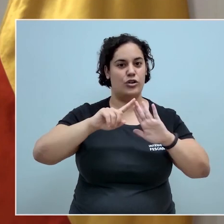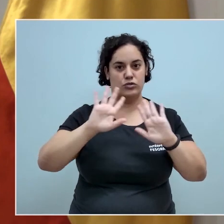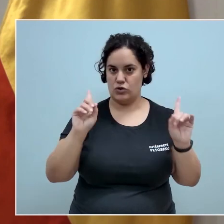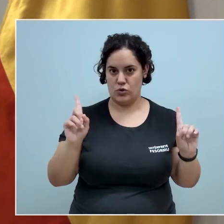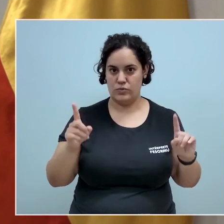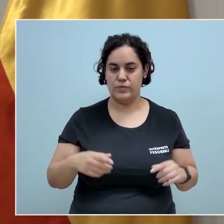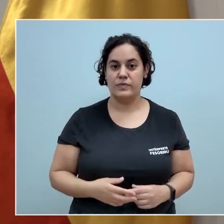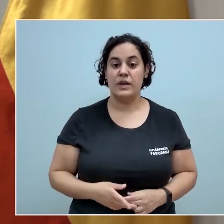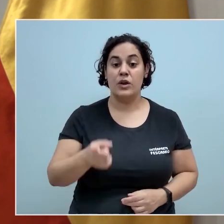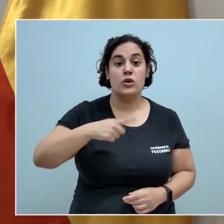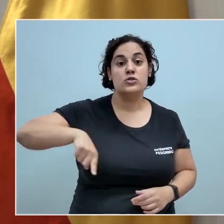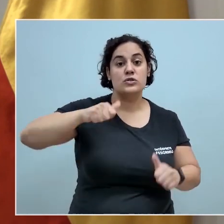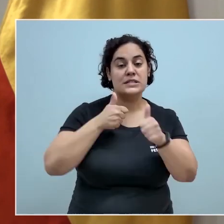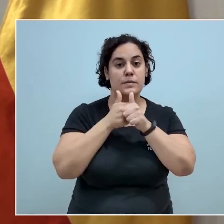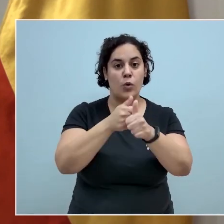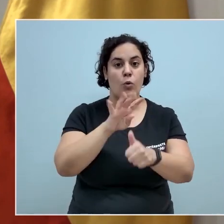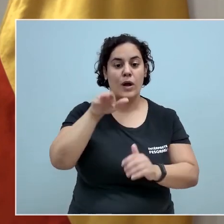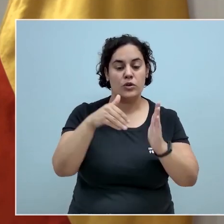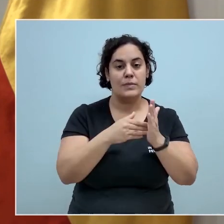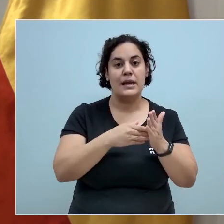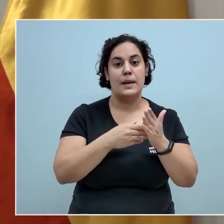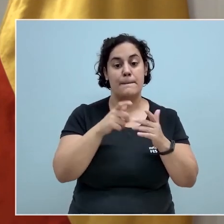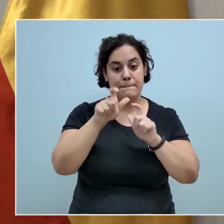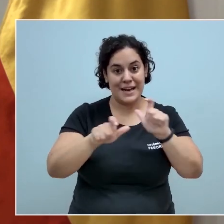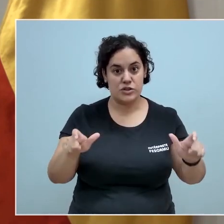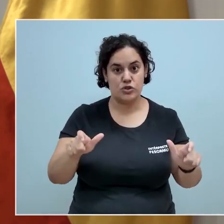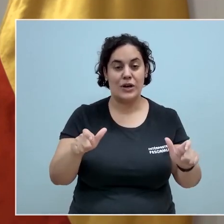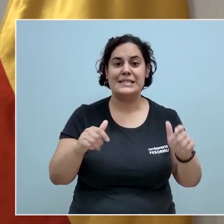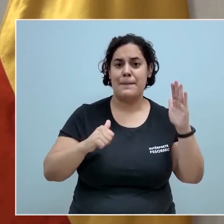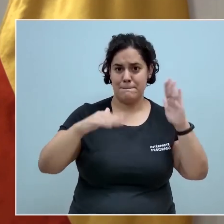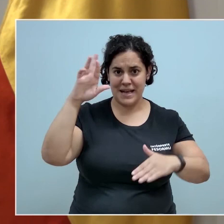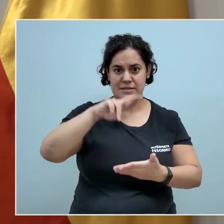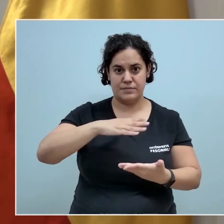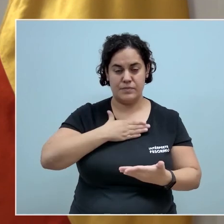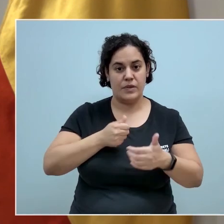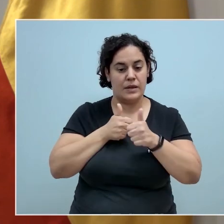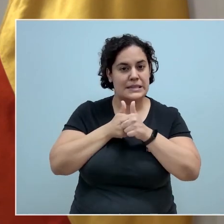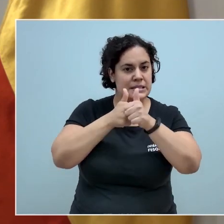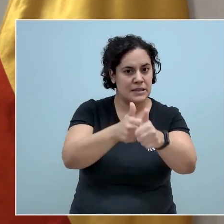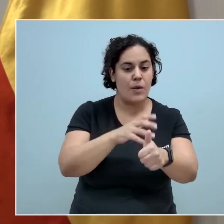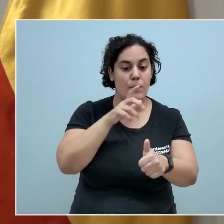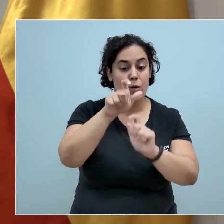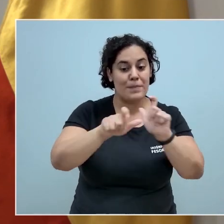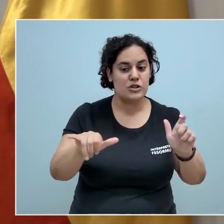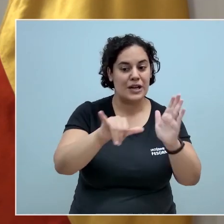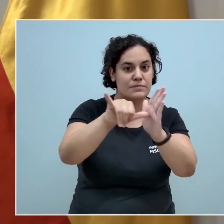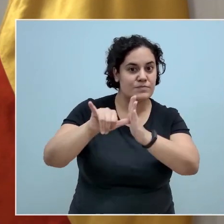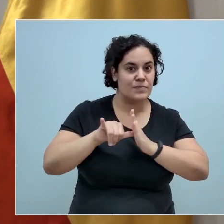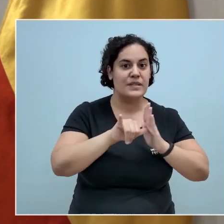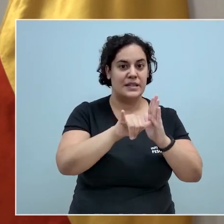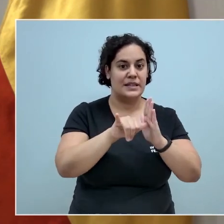ahora mismo a más de 4.000 personas en la región de Murcia, más de 4.000 personas por ser contactos estrechos de estos casos